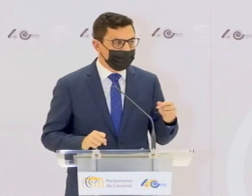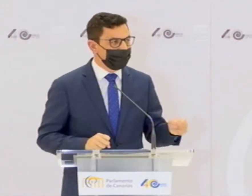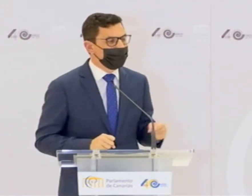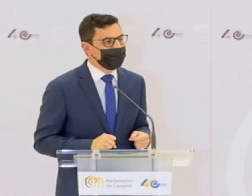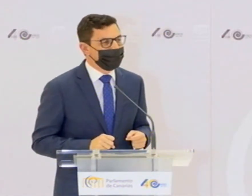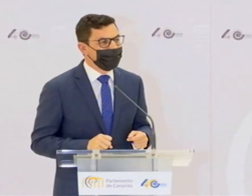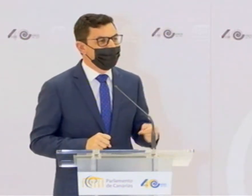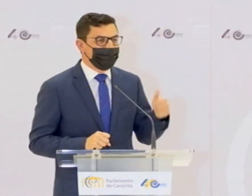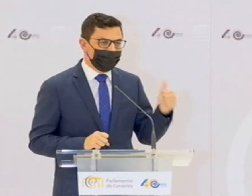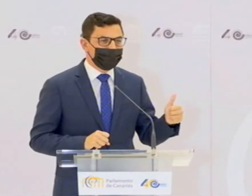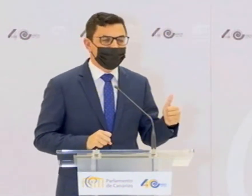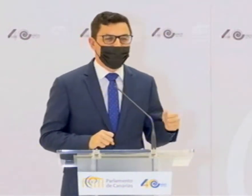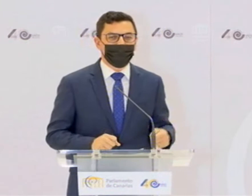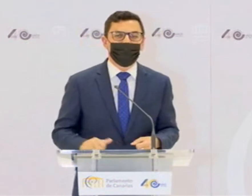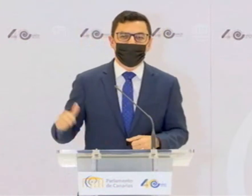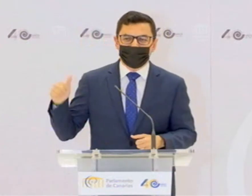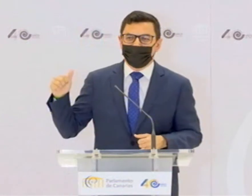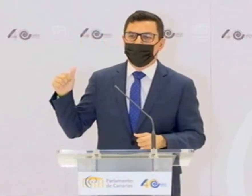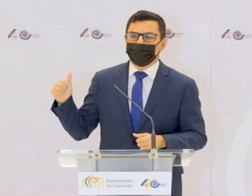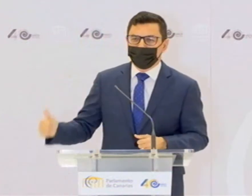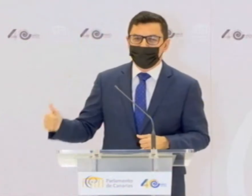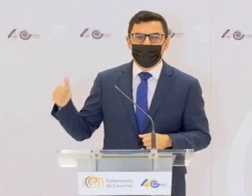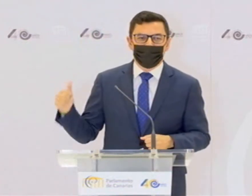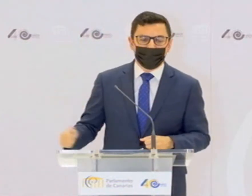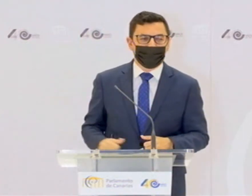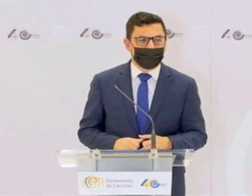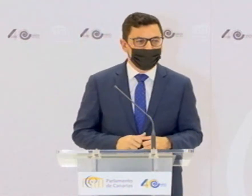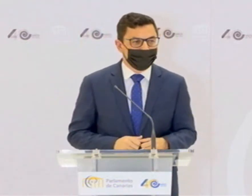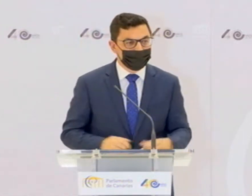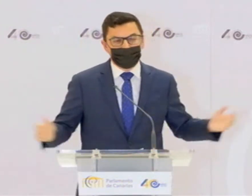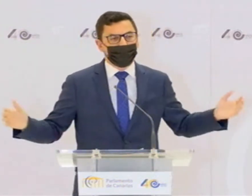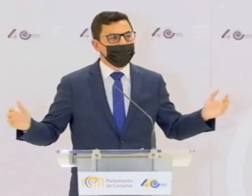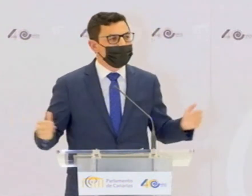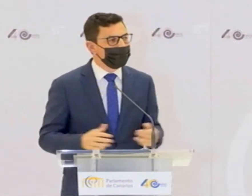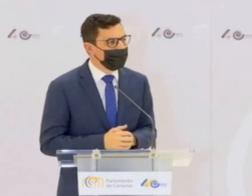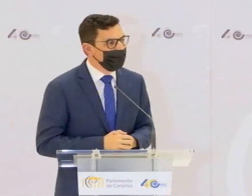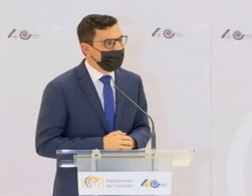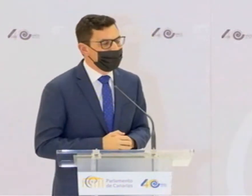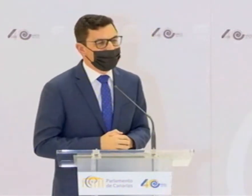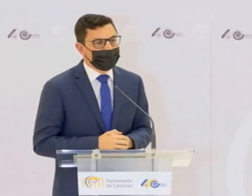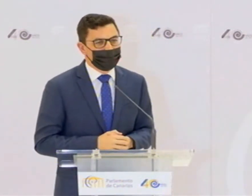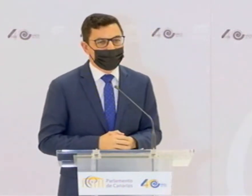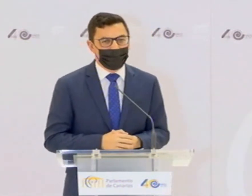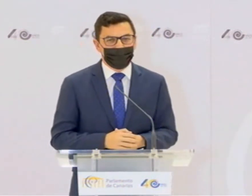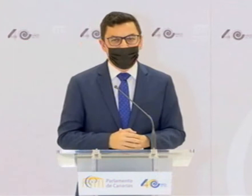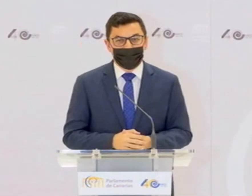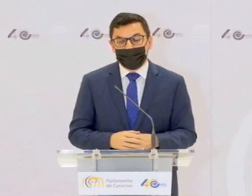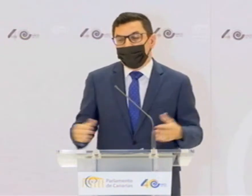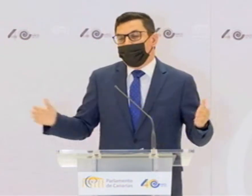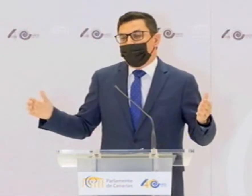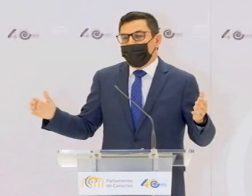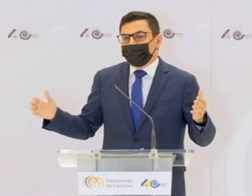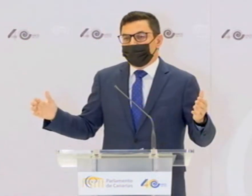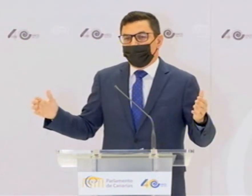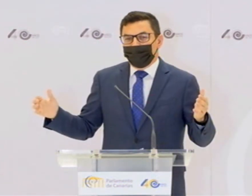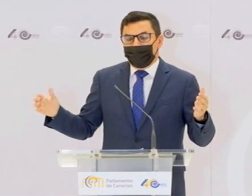y el gobierno de Canarias le falta gestión y le falta conocer mejor la realidad. Y eso es lo que hemos visto en esta primera jornada y es lo